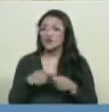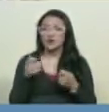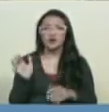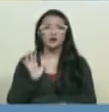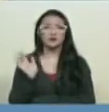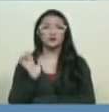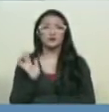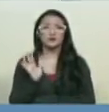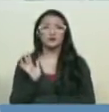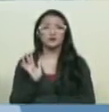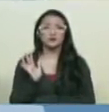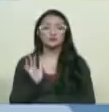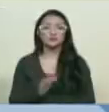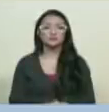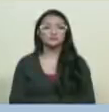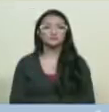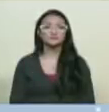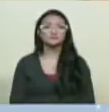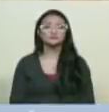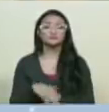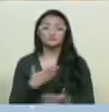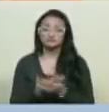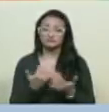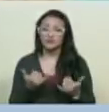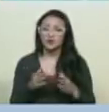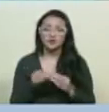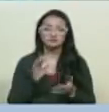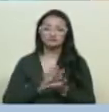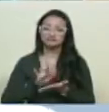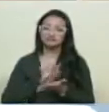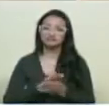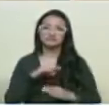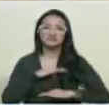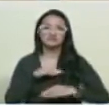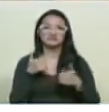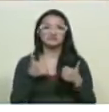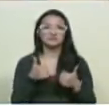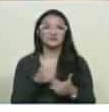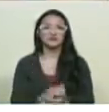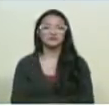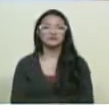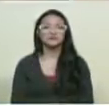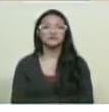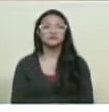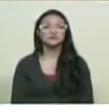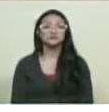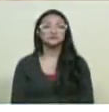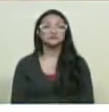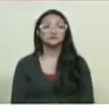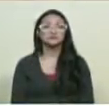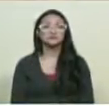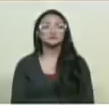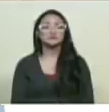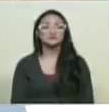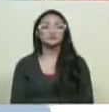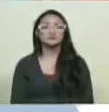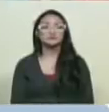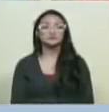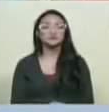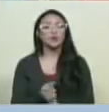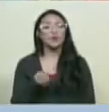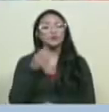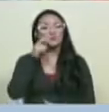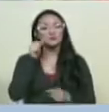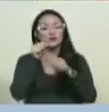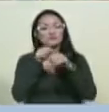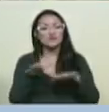y que, afortunadamente, hasta este momento todo va transcurriendo de manera tranquila. Okay, en vivo para Unión Radio, ¿cuántos son los fiscales que están desplegados en